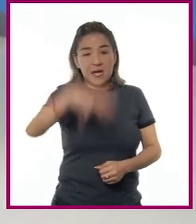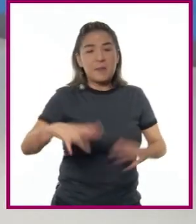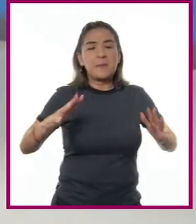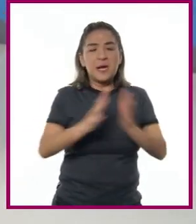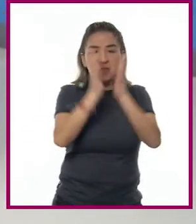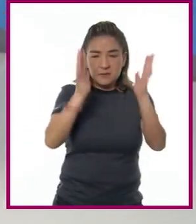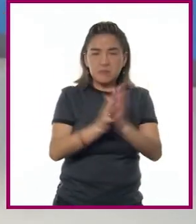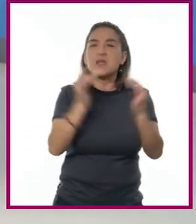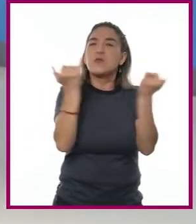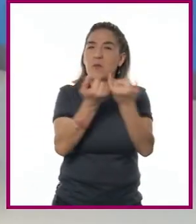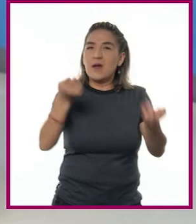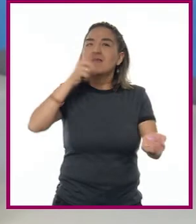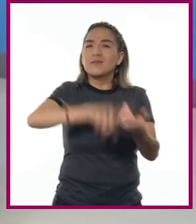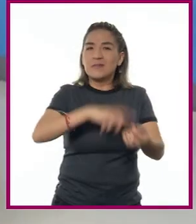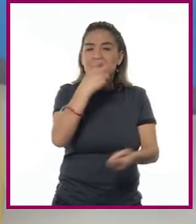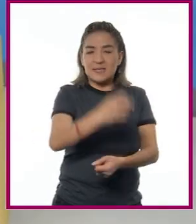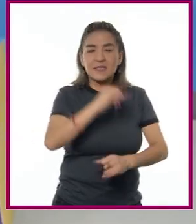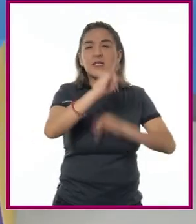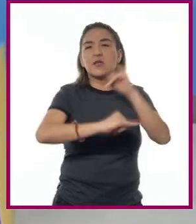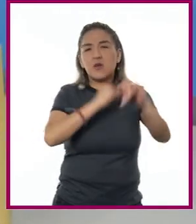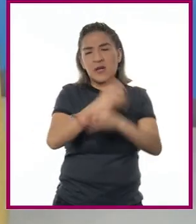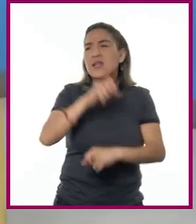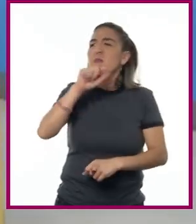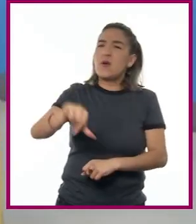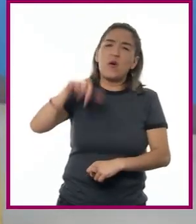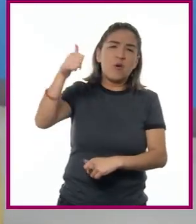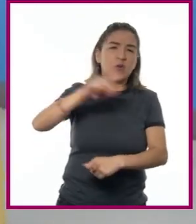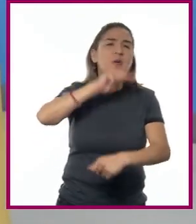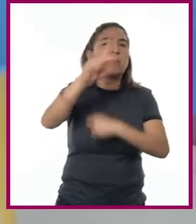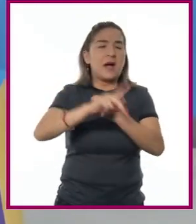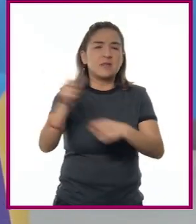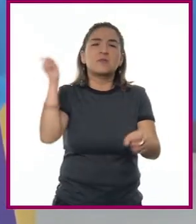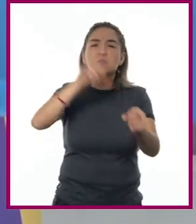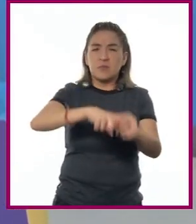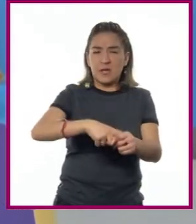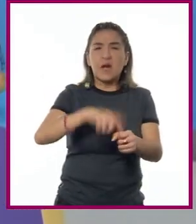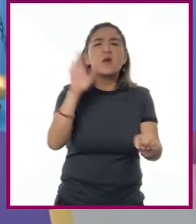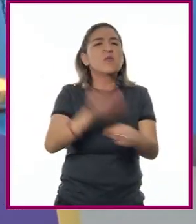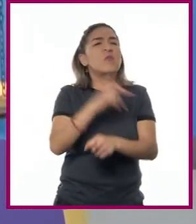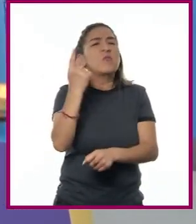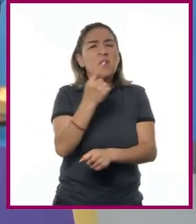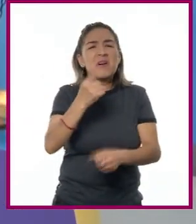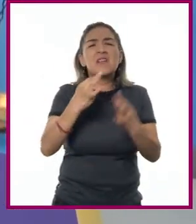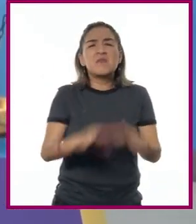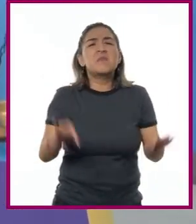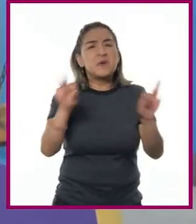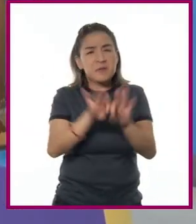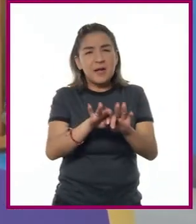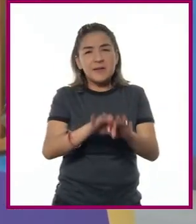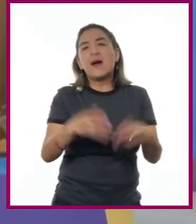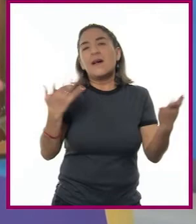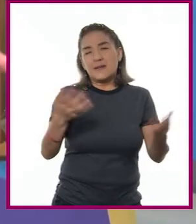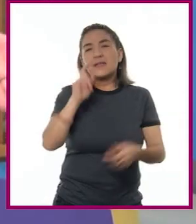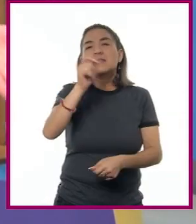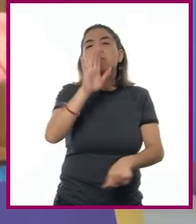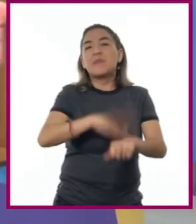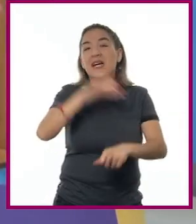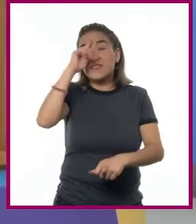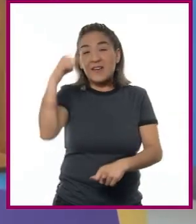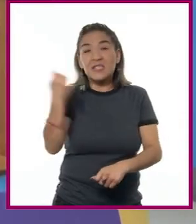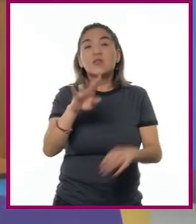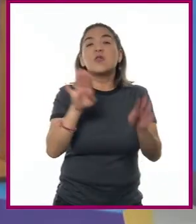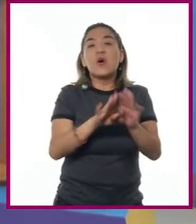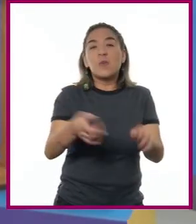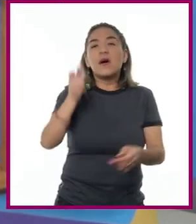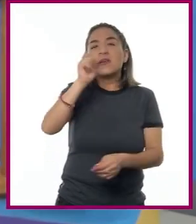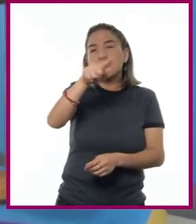parte de estas iniciativas, entre otros países. ¿Por qué es importante? Puede ser más sencillo si tomamos